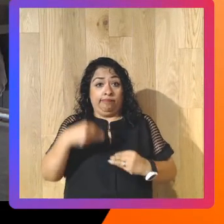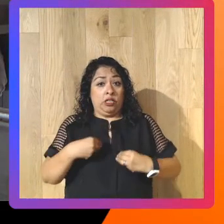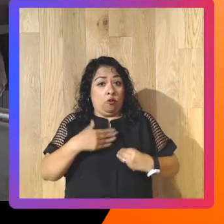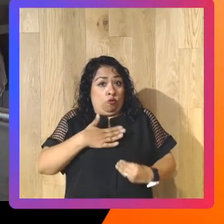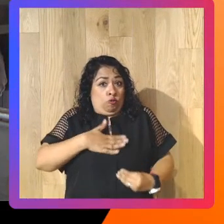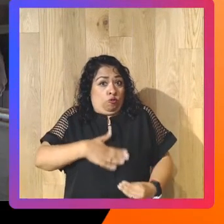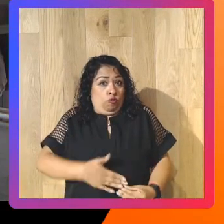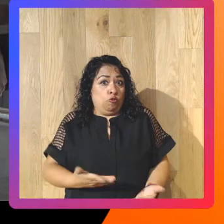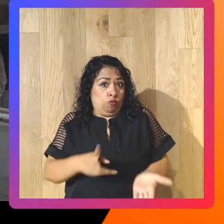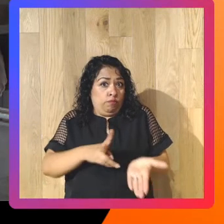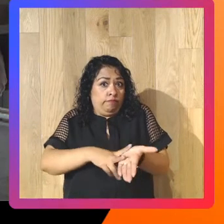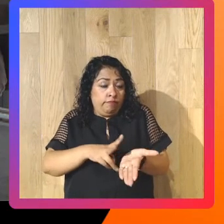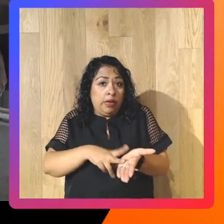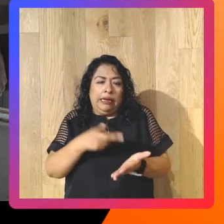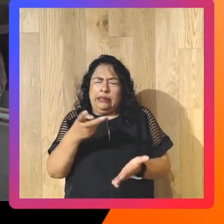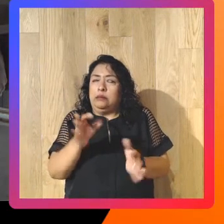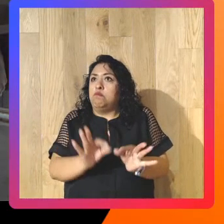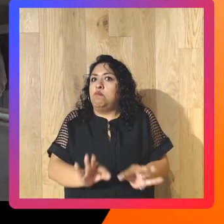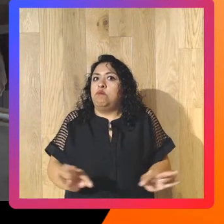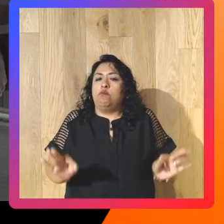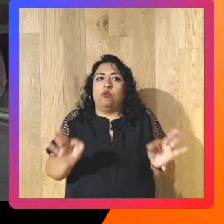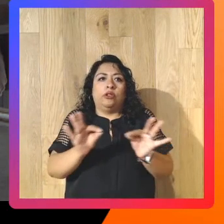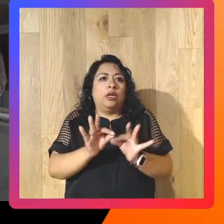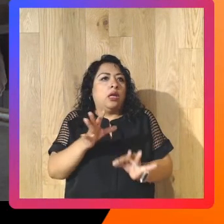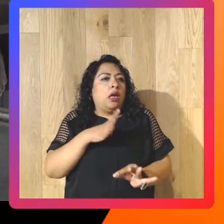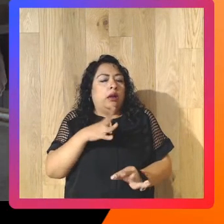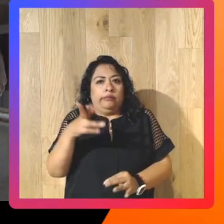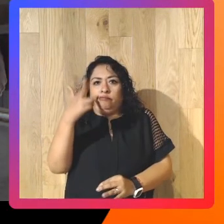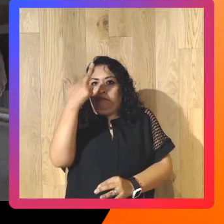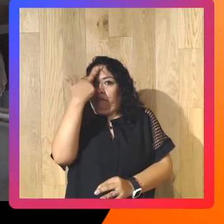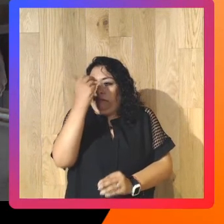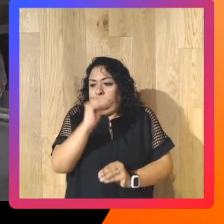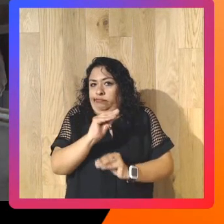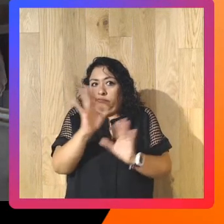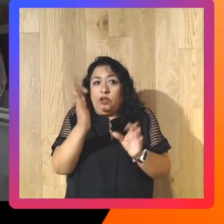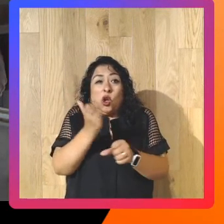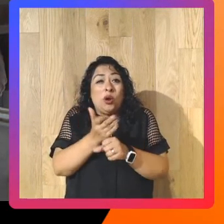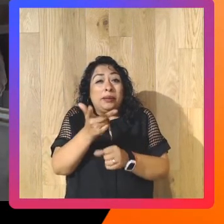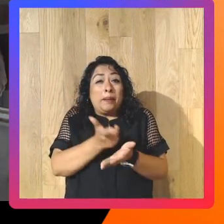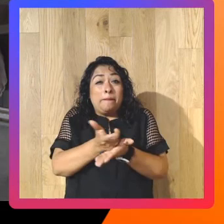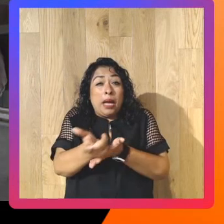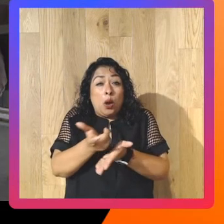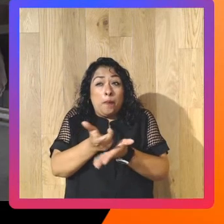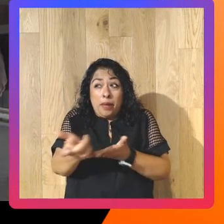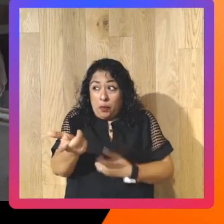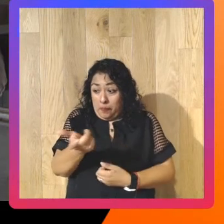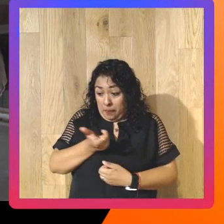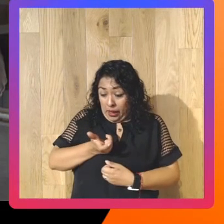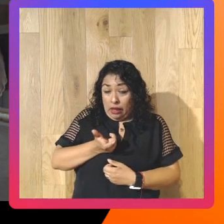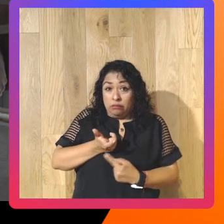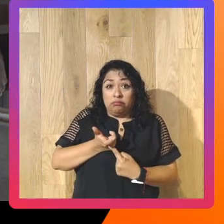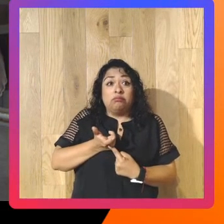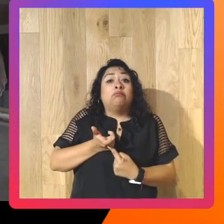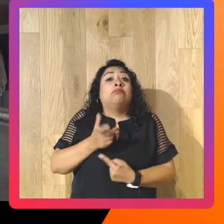digna y es básica y tiene total razón. Ahorita, con los sueldos que se perciben,